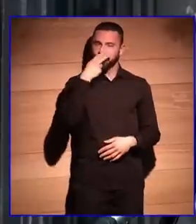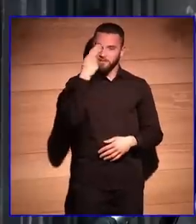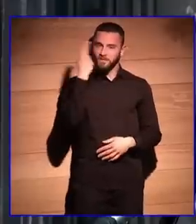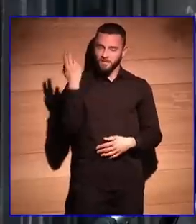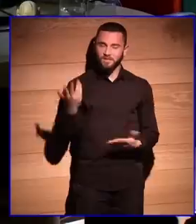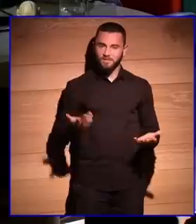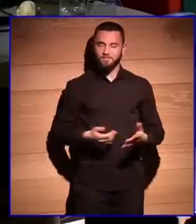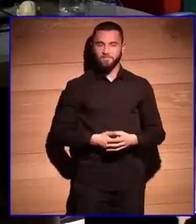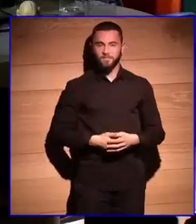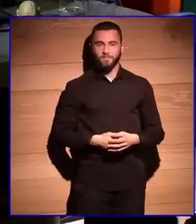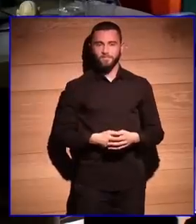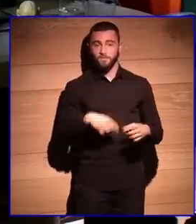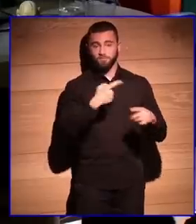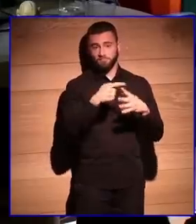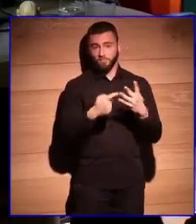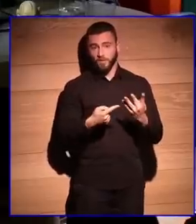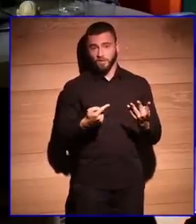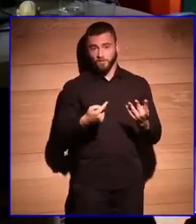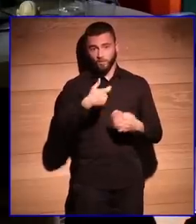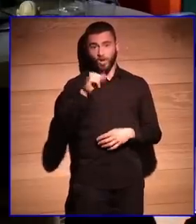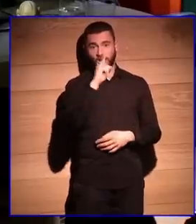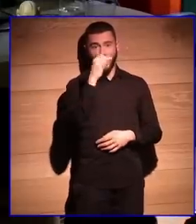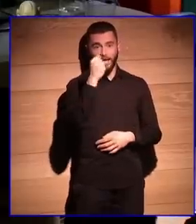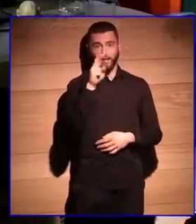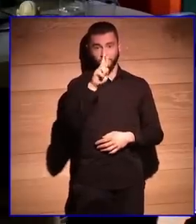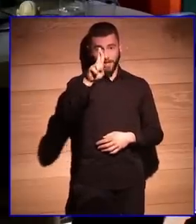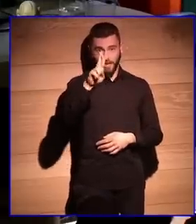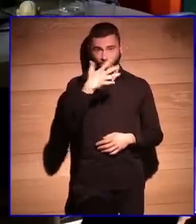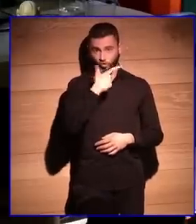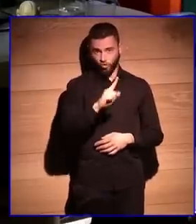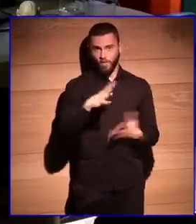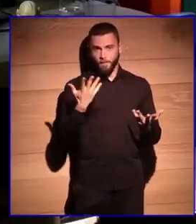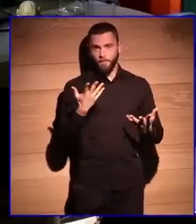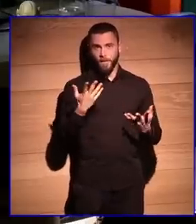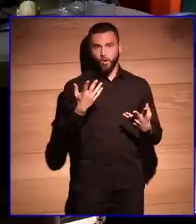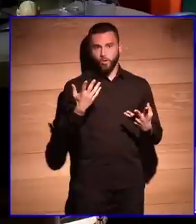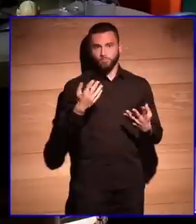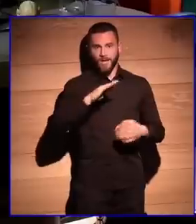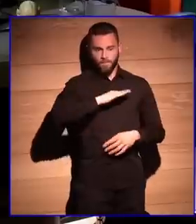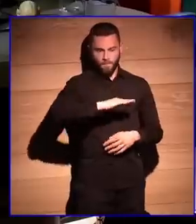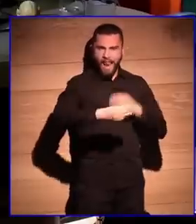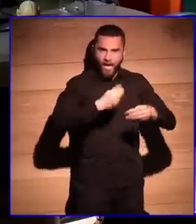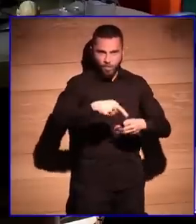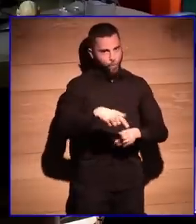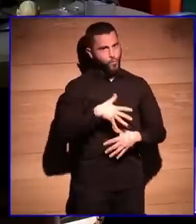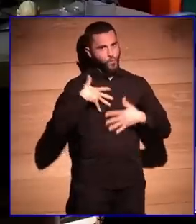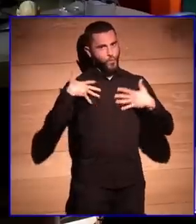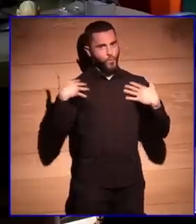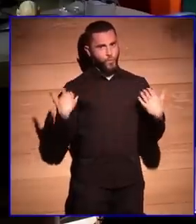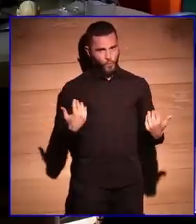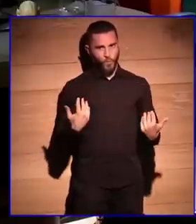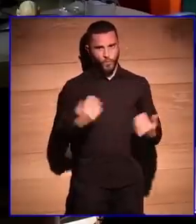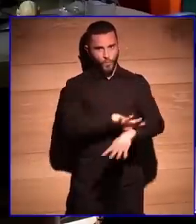Hombre, hay pocas cosas... Claro, Javi esto no lo conoce, pero hay pocas cosas más excitantes que hacer el mal. Ejemplo, las